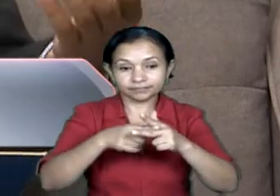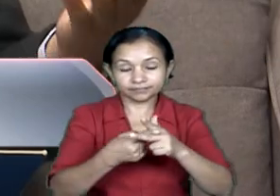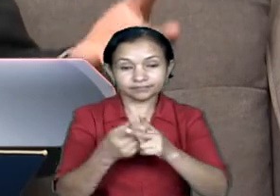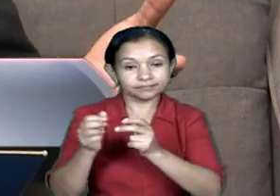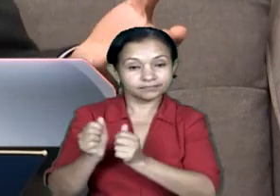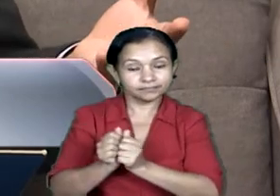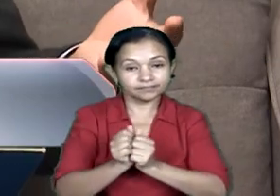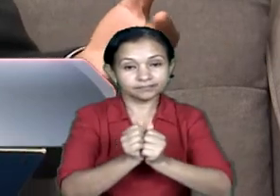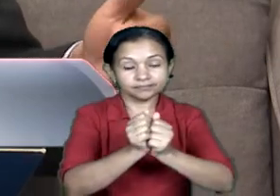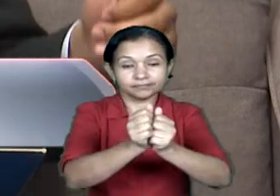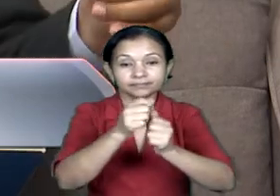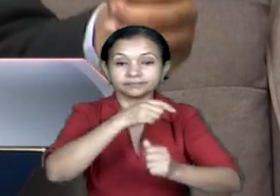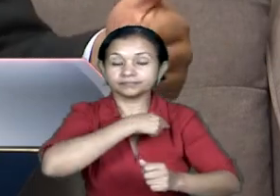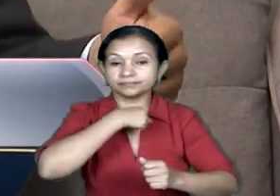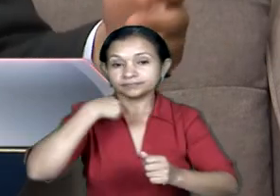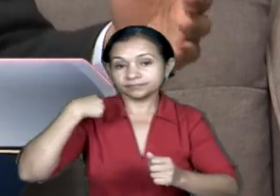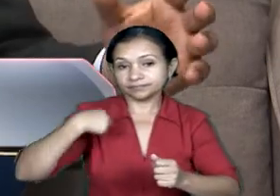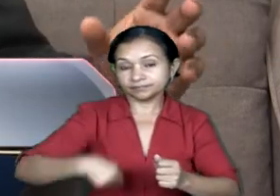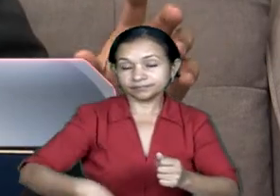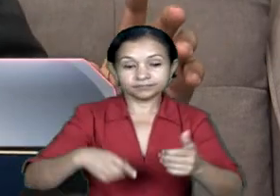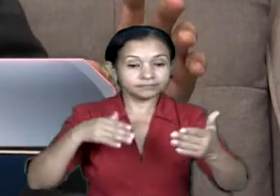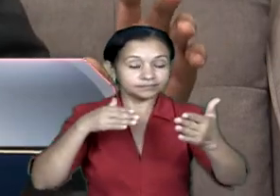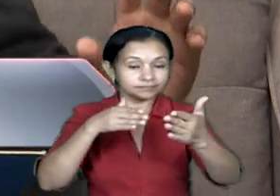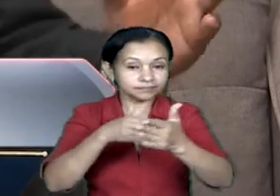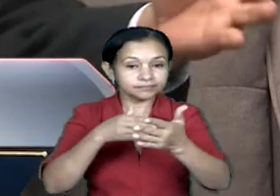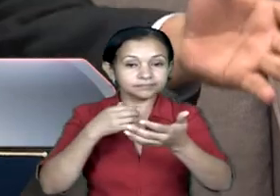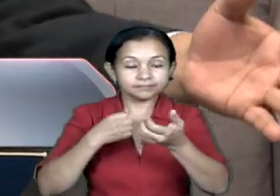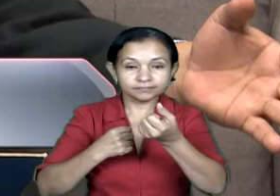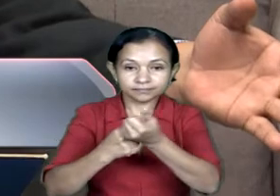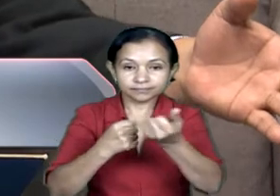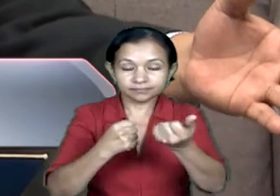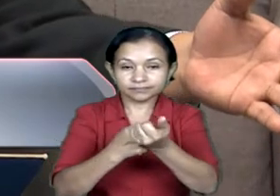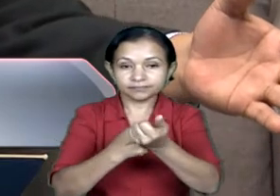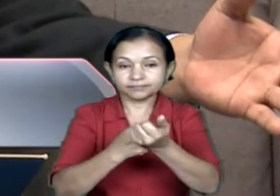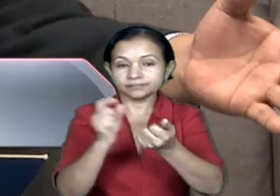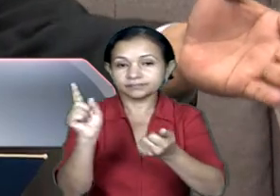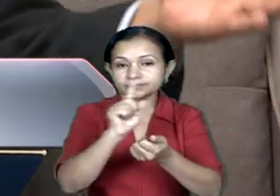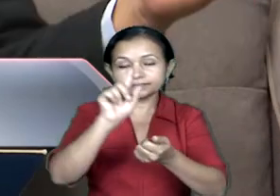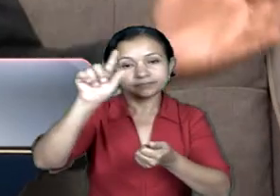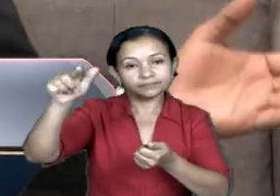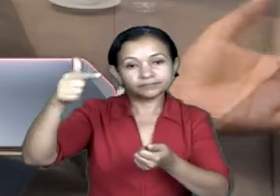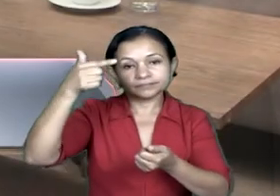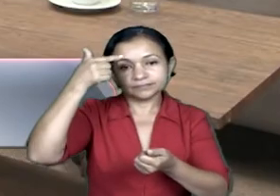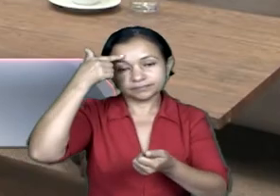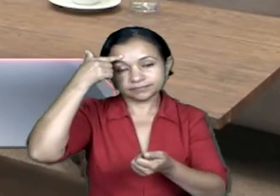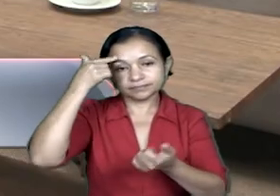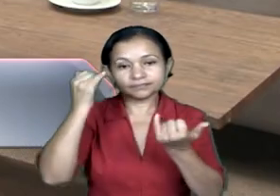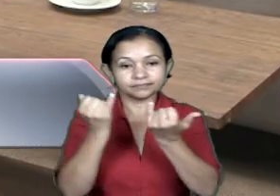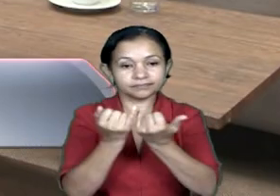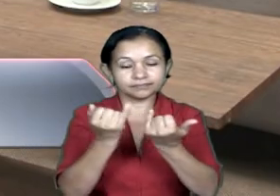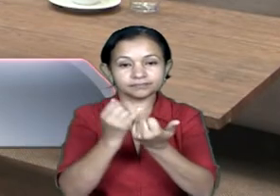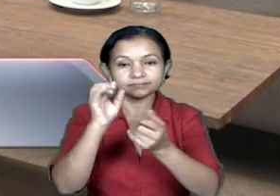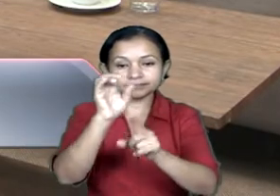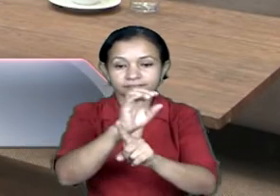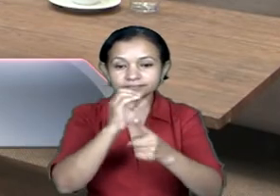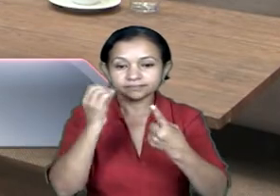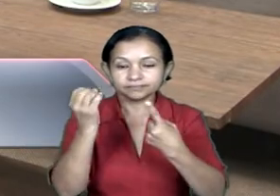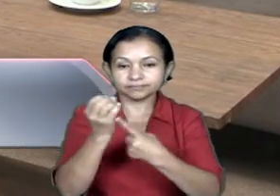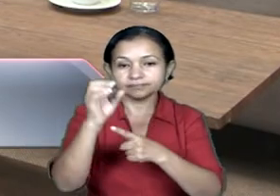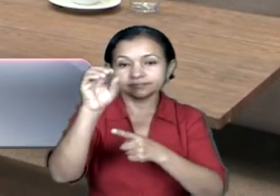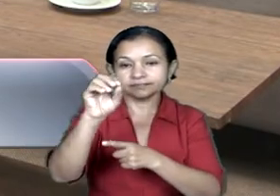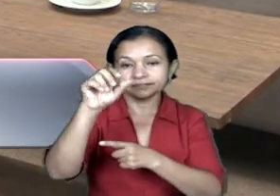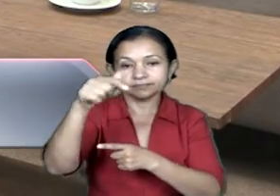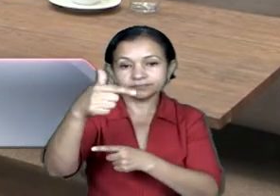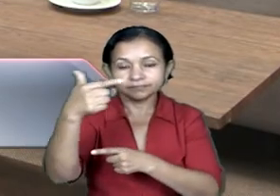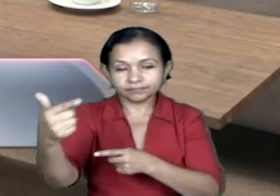acompañamiento que brinda China-Taiwán, que no se limita solamente a la solidaridad transmitida a través del gobierno, sino a través de sus organizaciones no gubernamentales, a